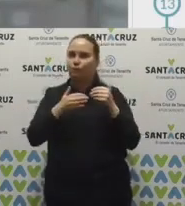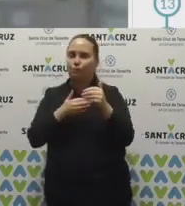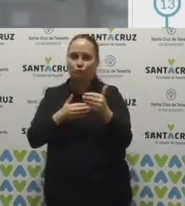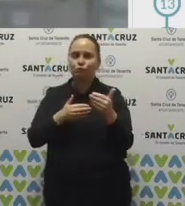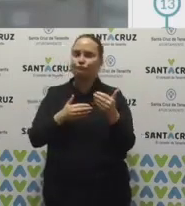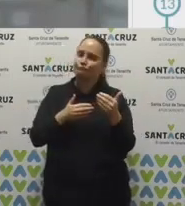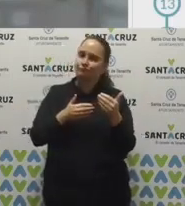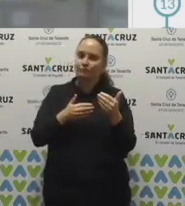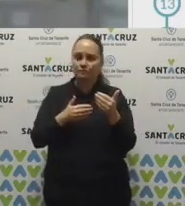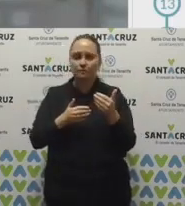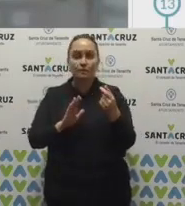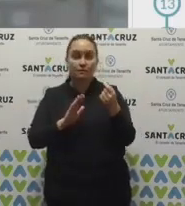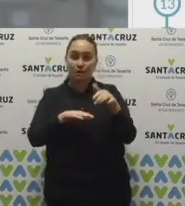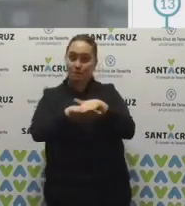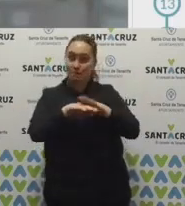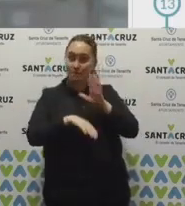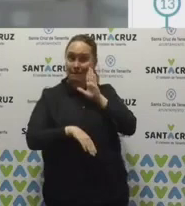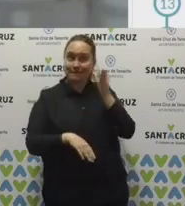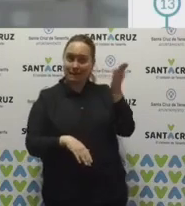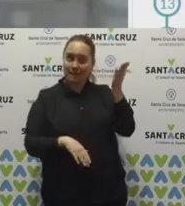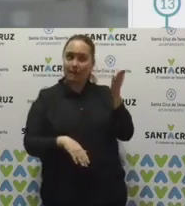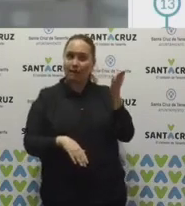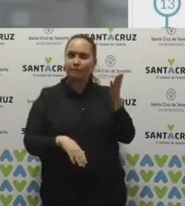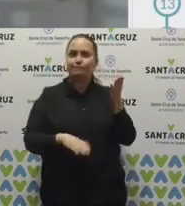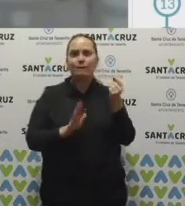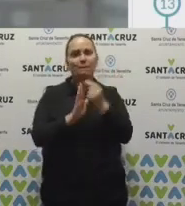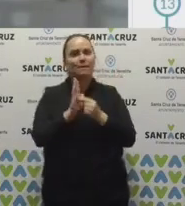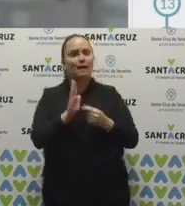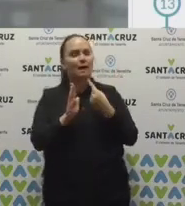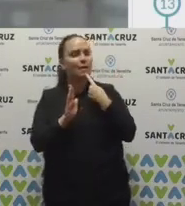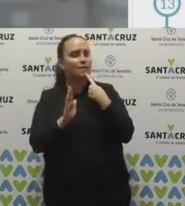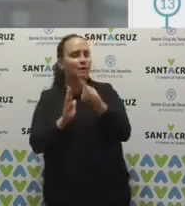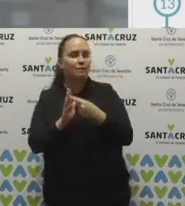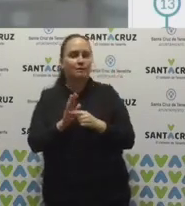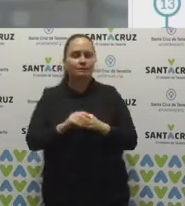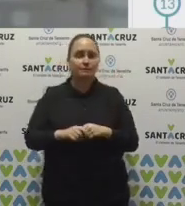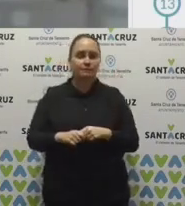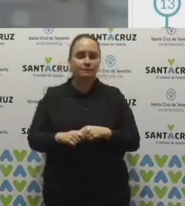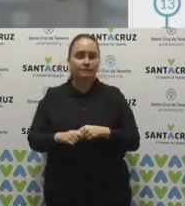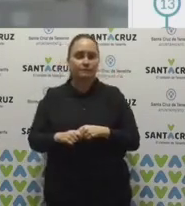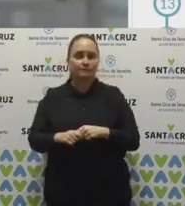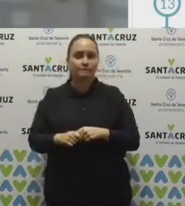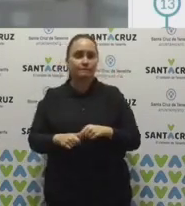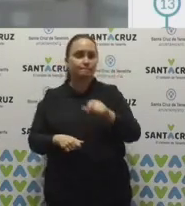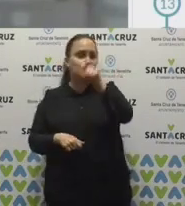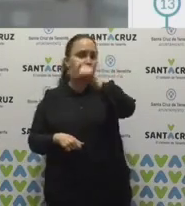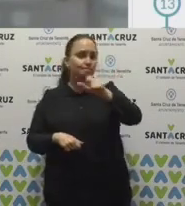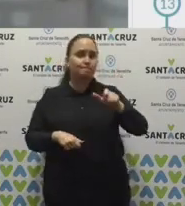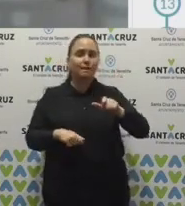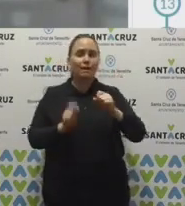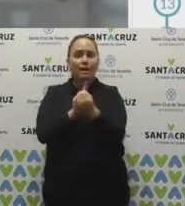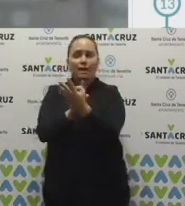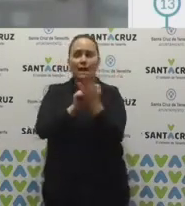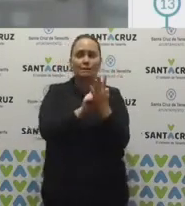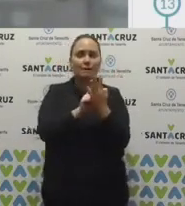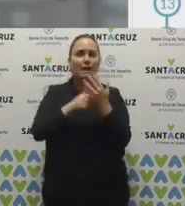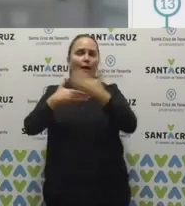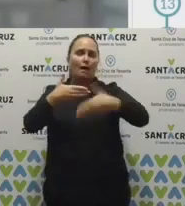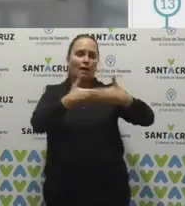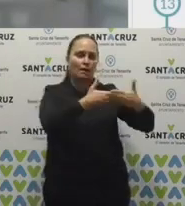propuestas por la ministra figura de la limitación de la residencia de alumnos hasta un máximo de 15 escuela de fuera